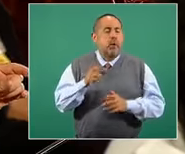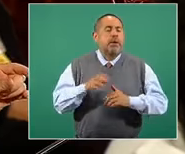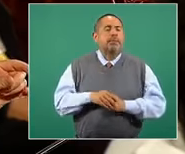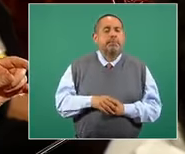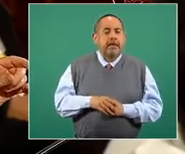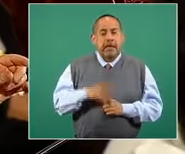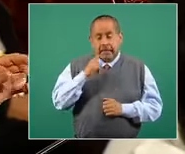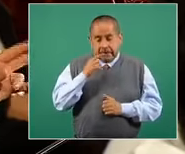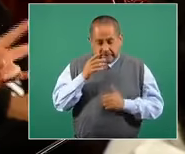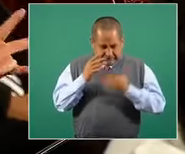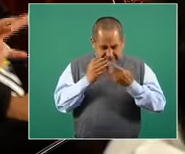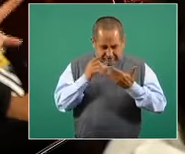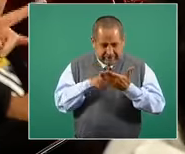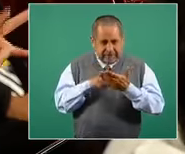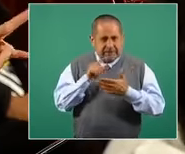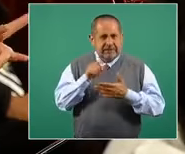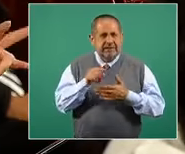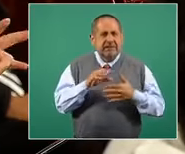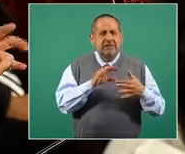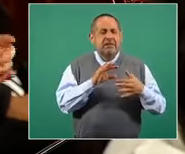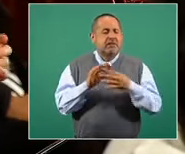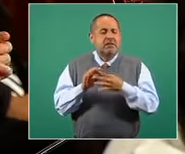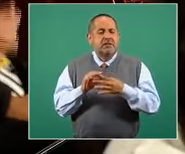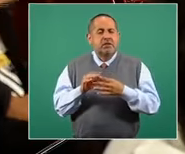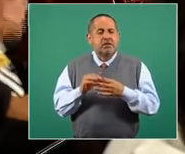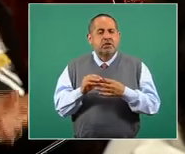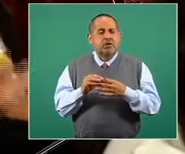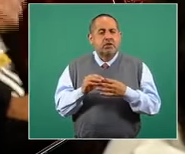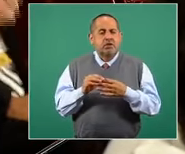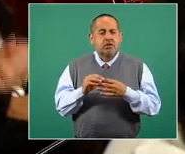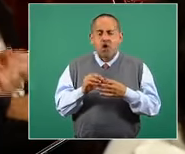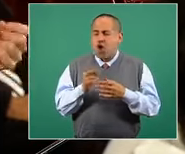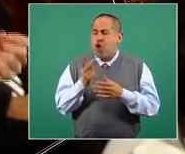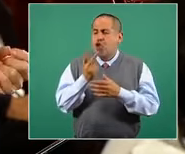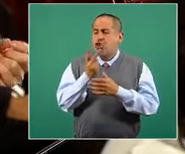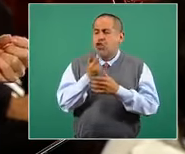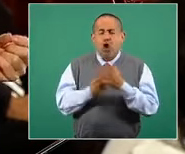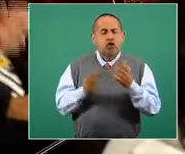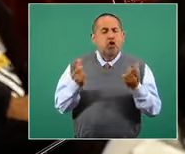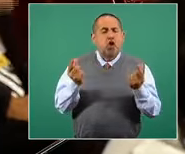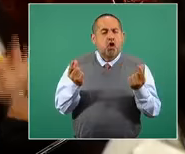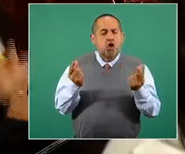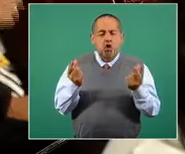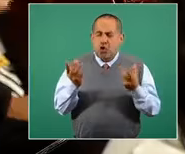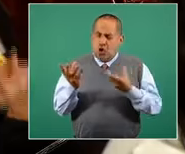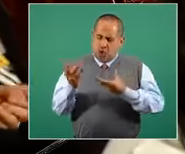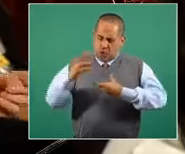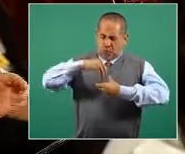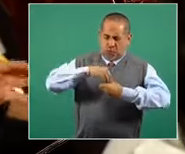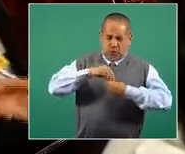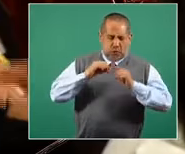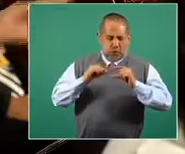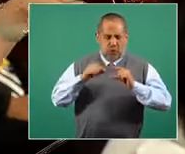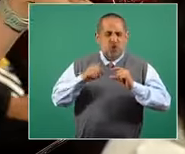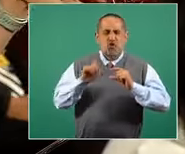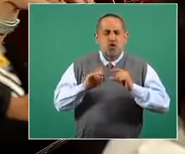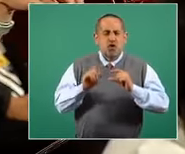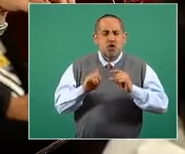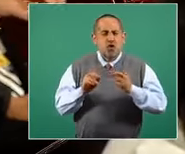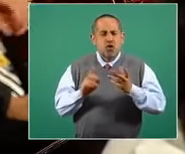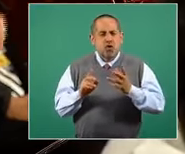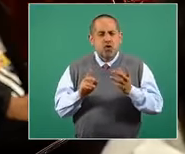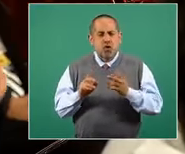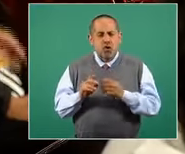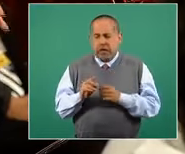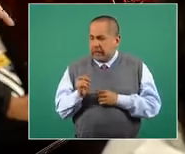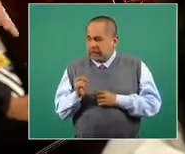intenta hacer es unir estas dos, no en una sola molécula o en un solo vial, sino tomar